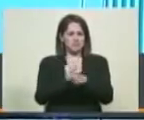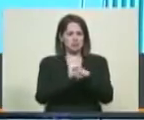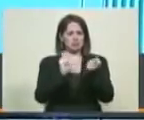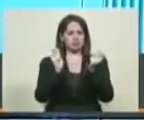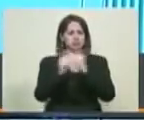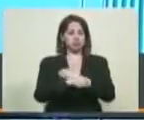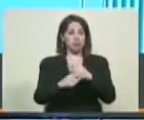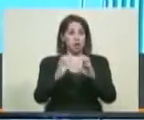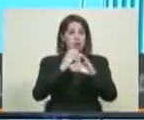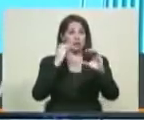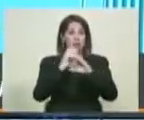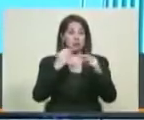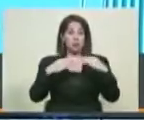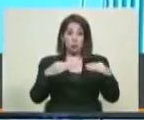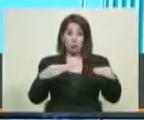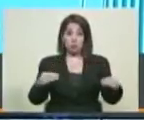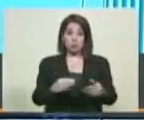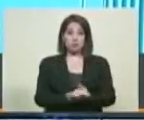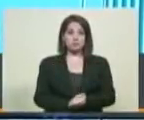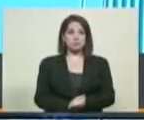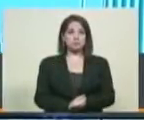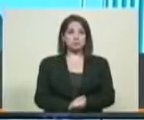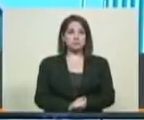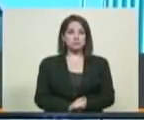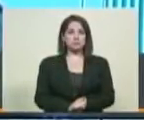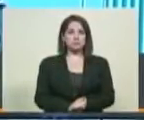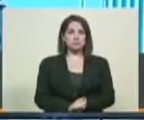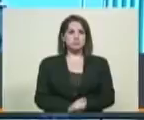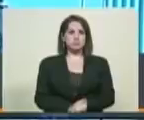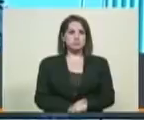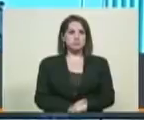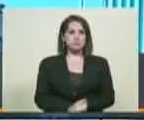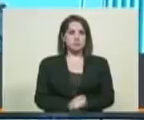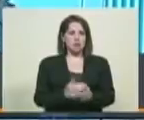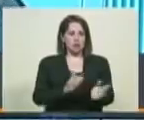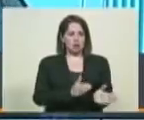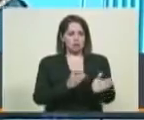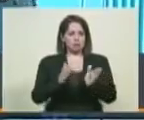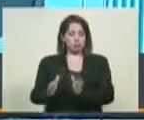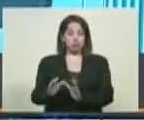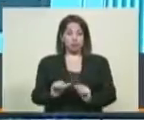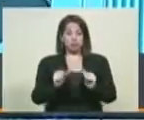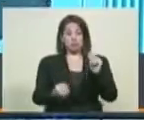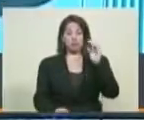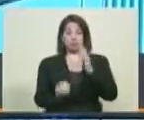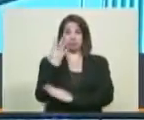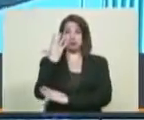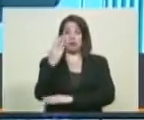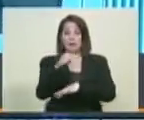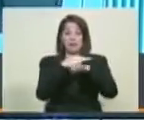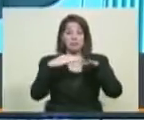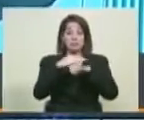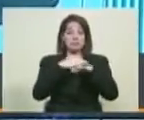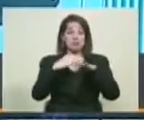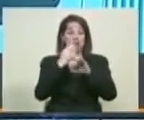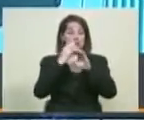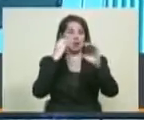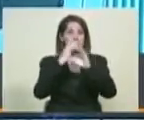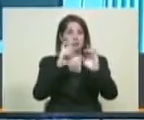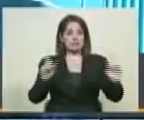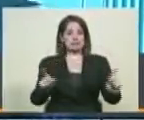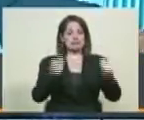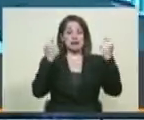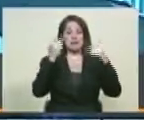del transporte público. Por un lado, relanzamiento de la misión transporte a fondo, recuperación de la